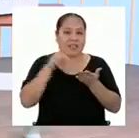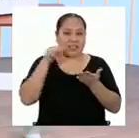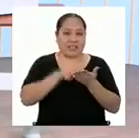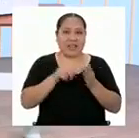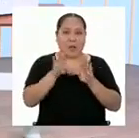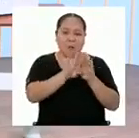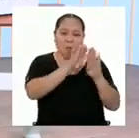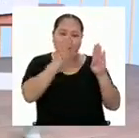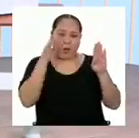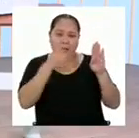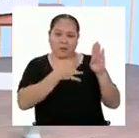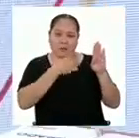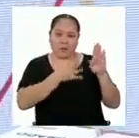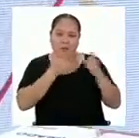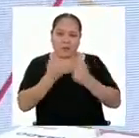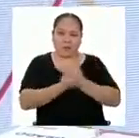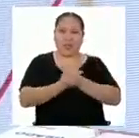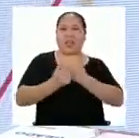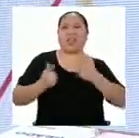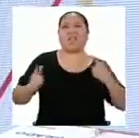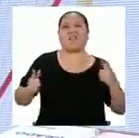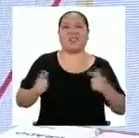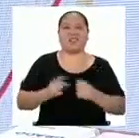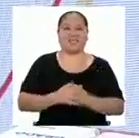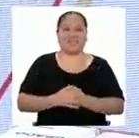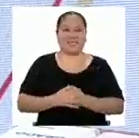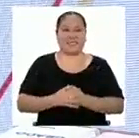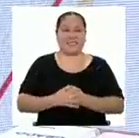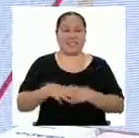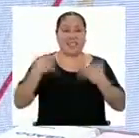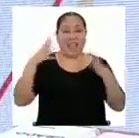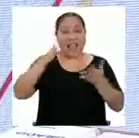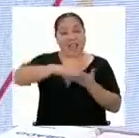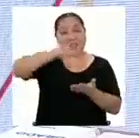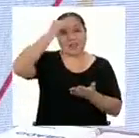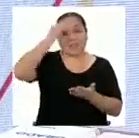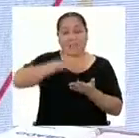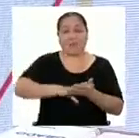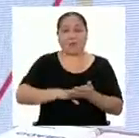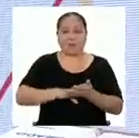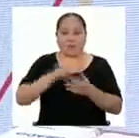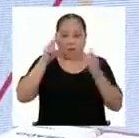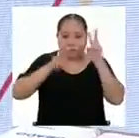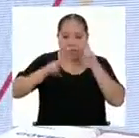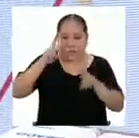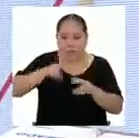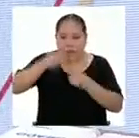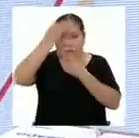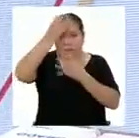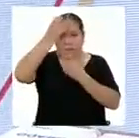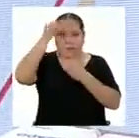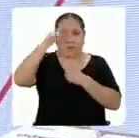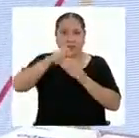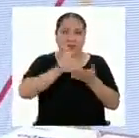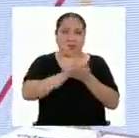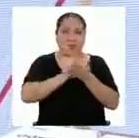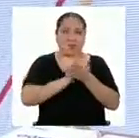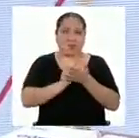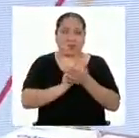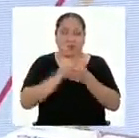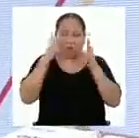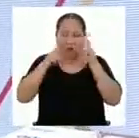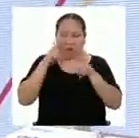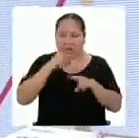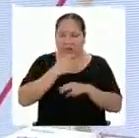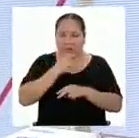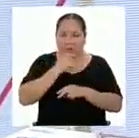libertad. Ya saben. Bien, ya aprendimos a identificar información en un texto y a deducir relaciones entre